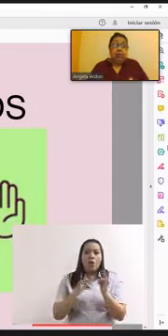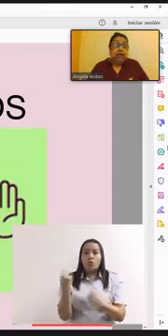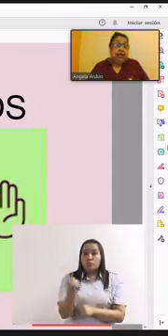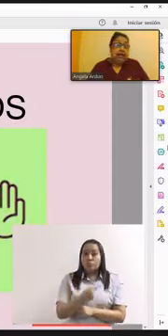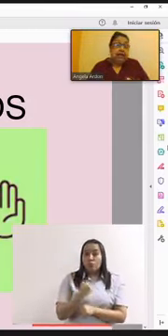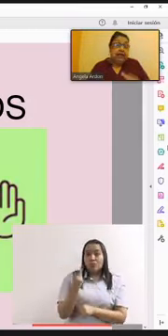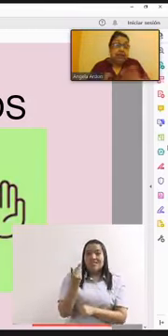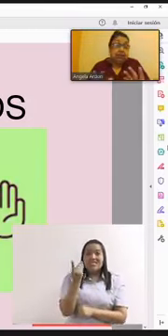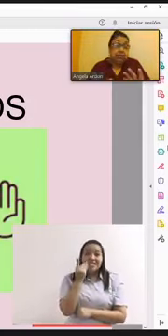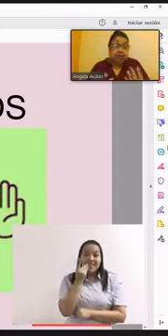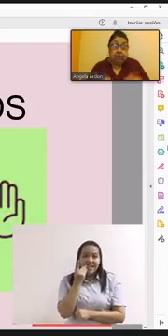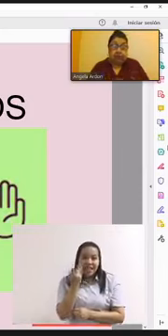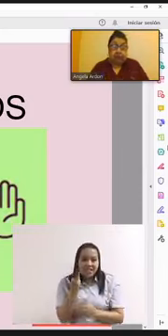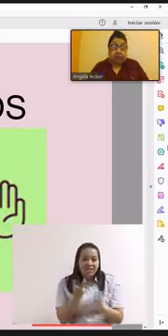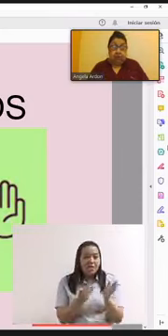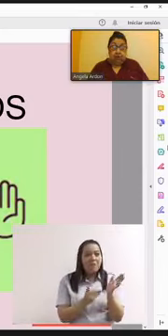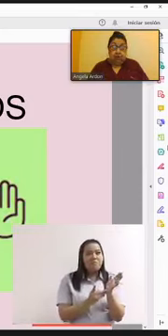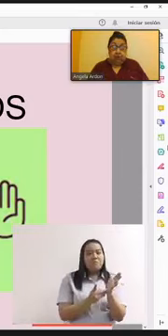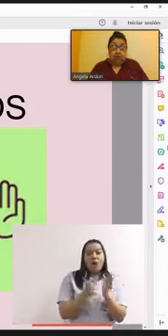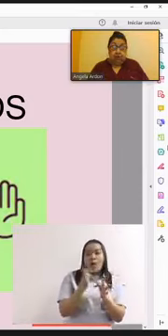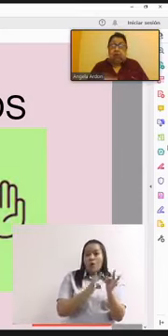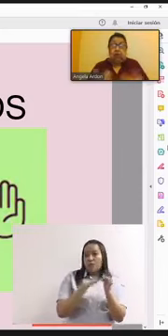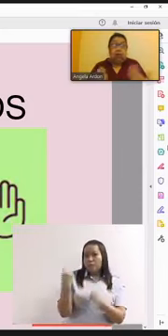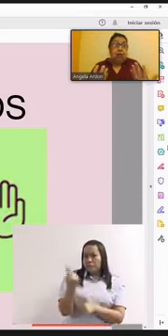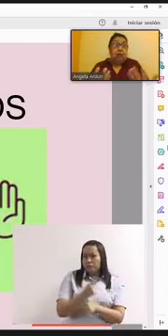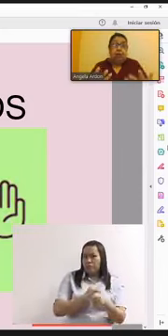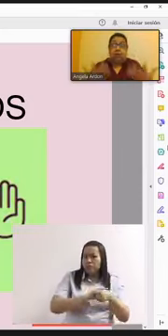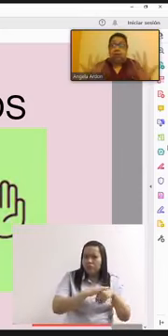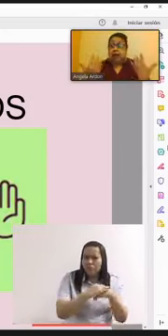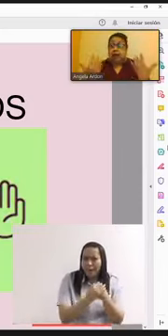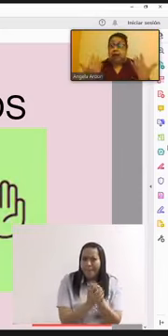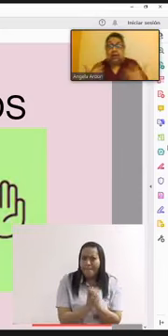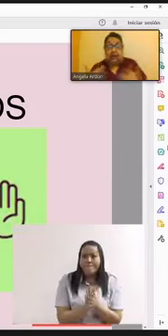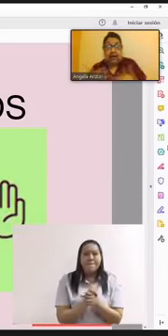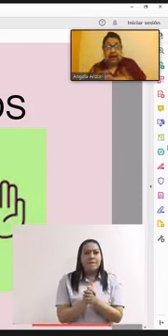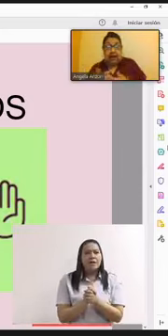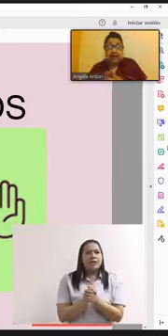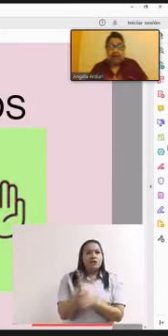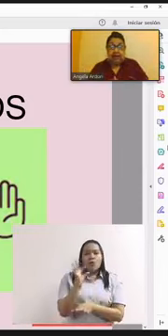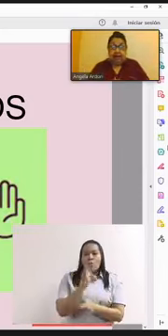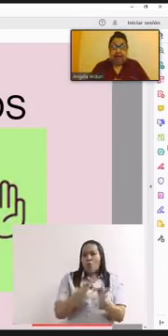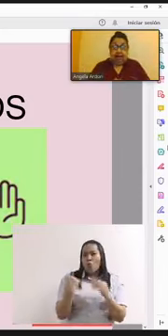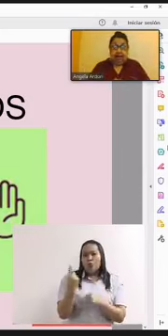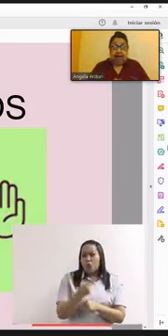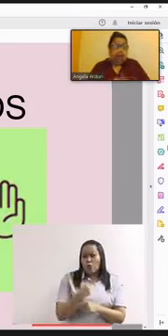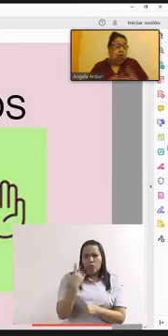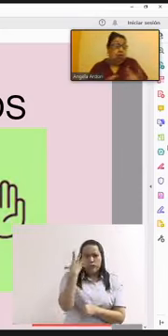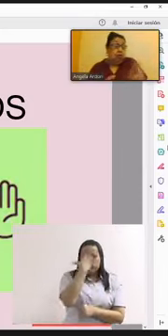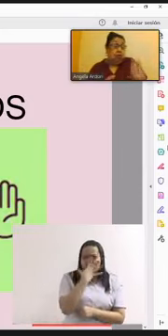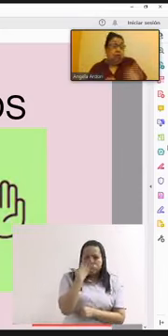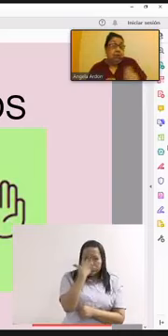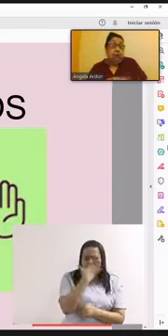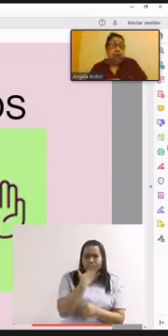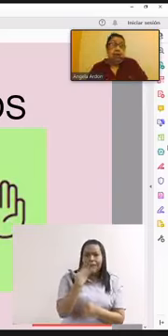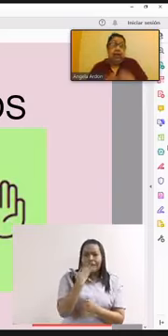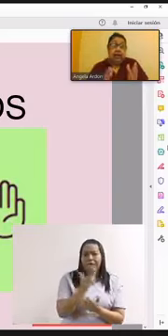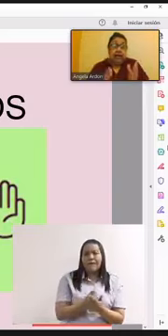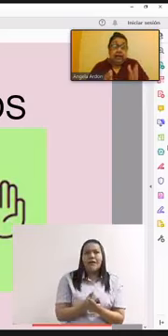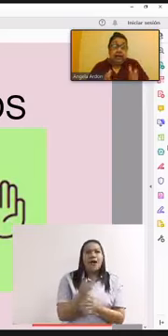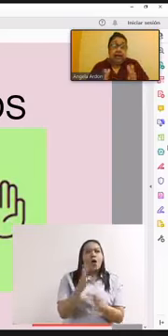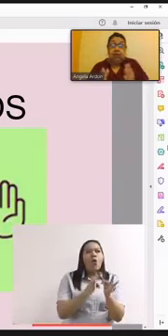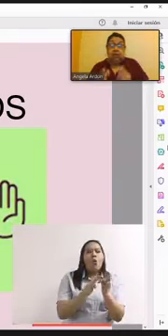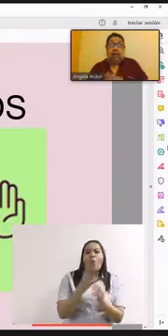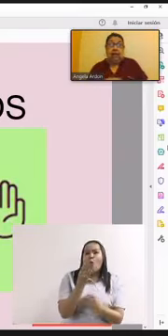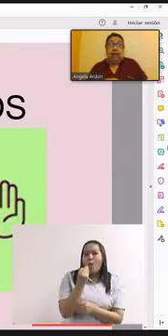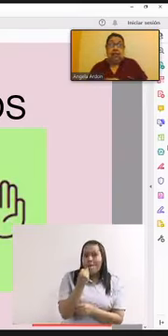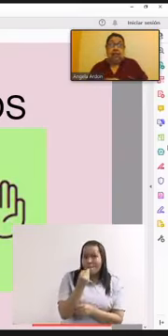pedimos ir arreglando las manos, todos pedimos arreglando la cara, comemos lo mejor. ¿Quién